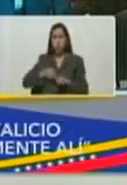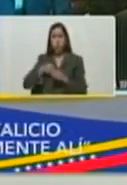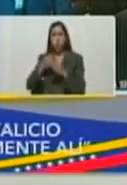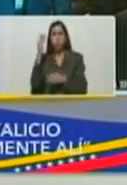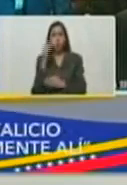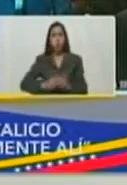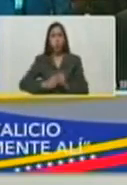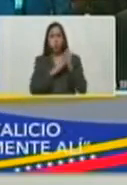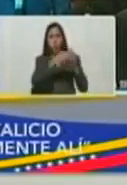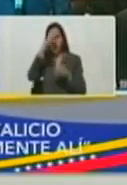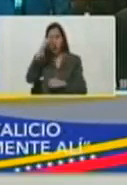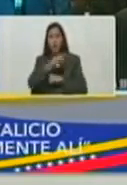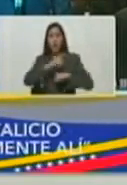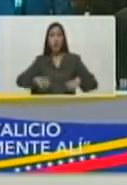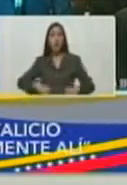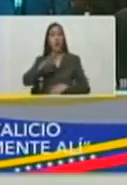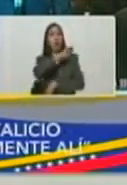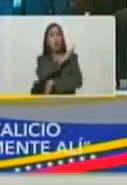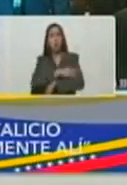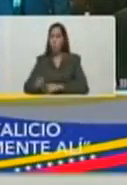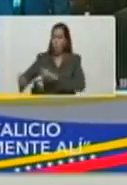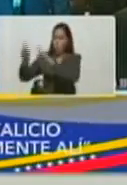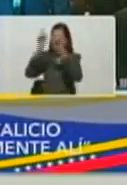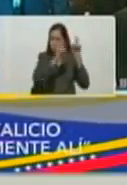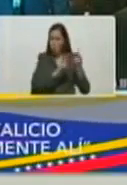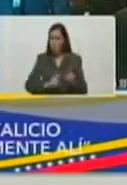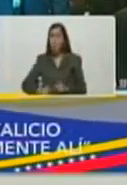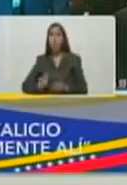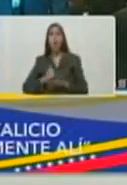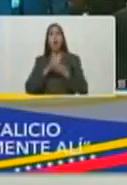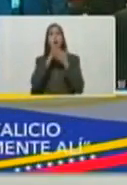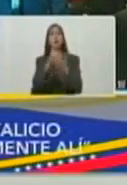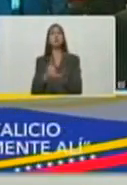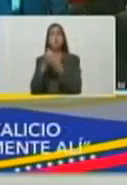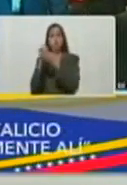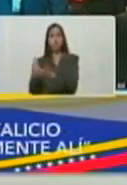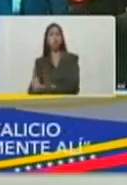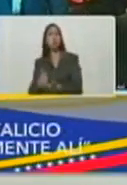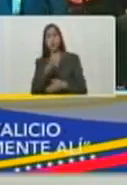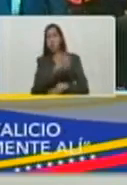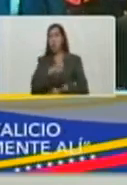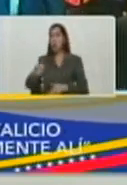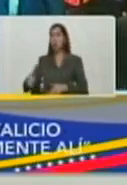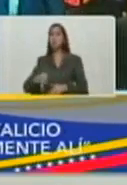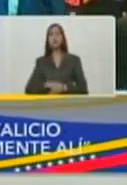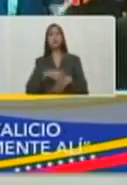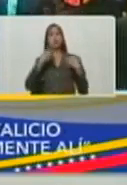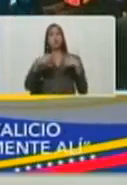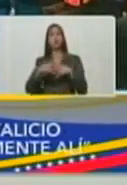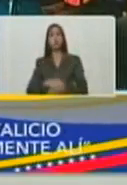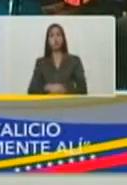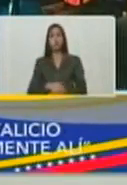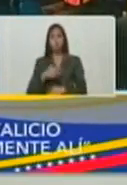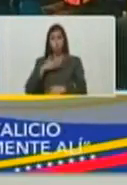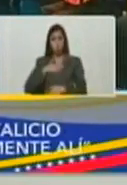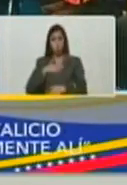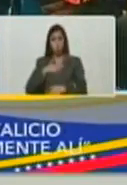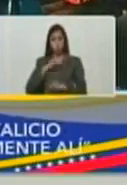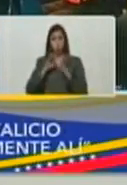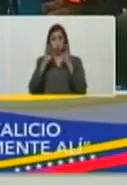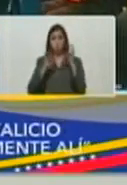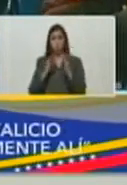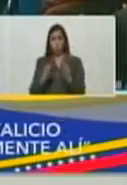pero servirá para formar esos batallones. Y ayudó Ali a formar esos batallones. Yo tengo un regalito,